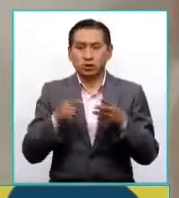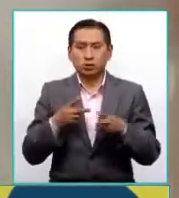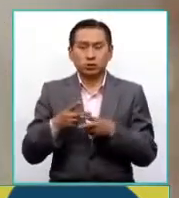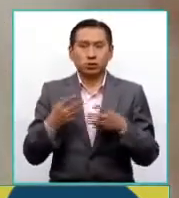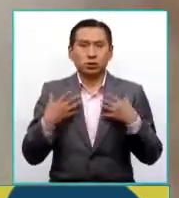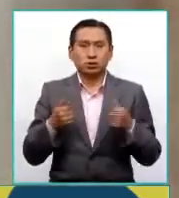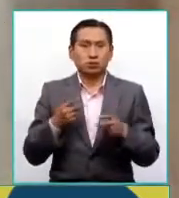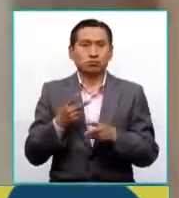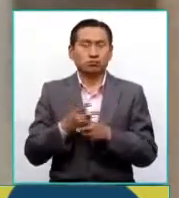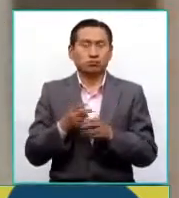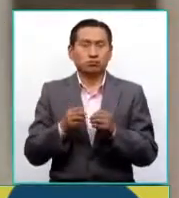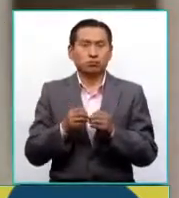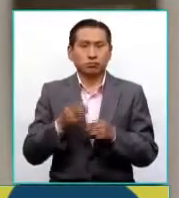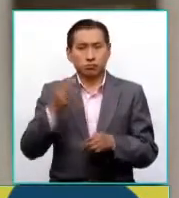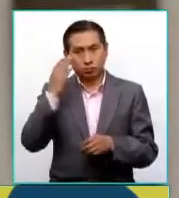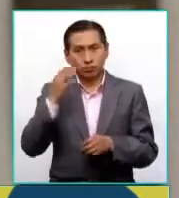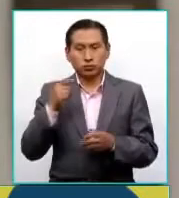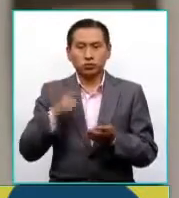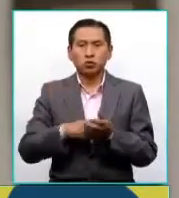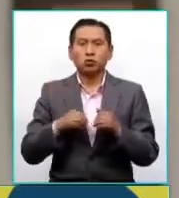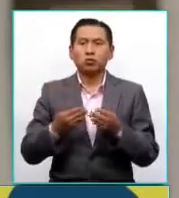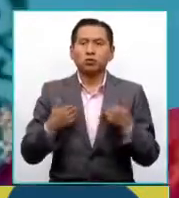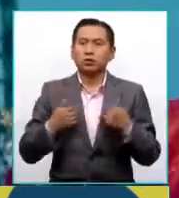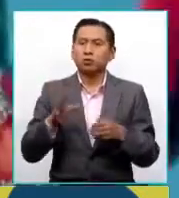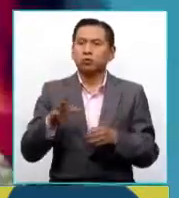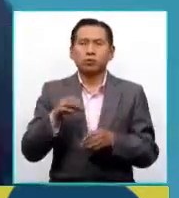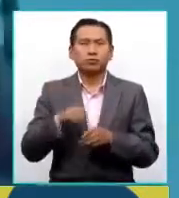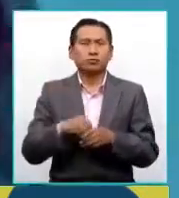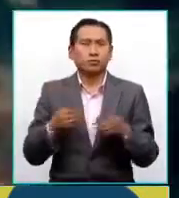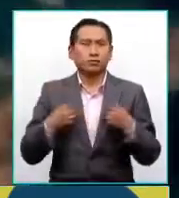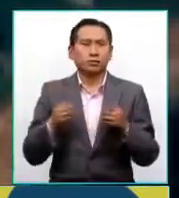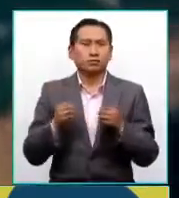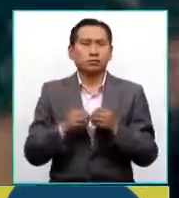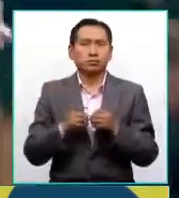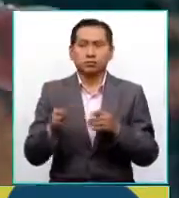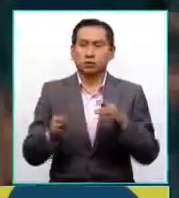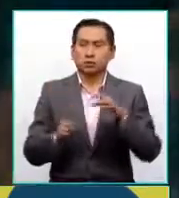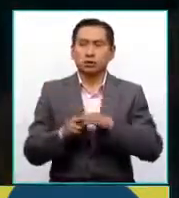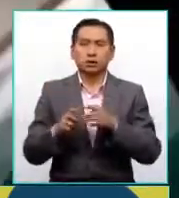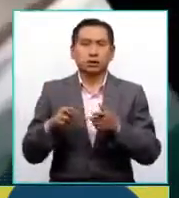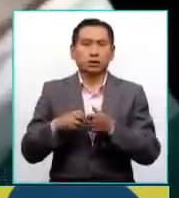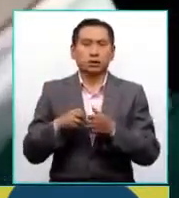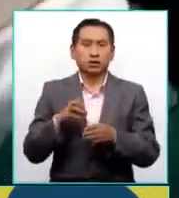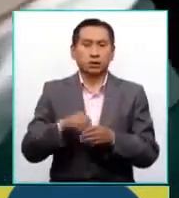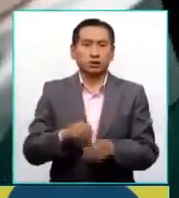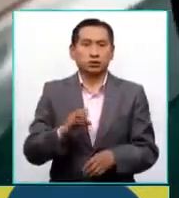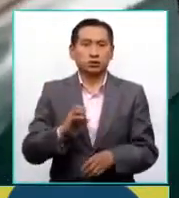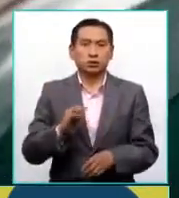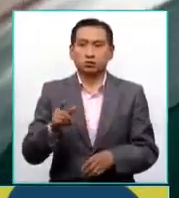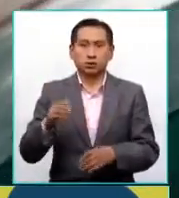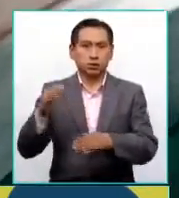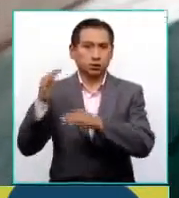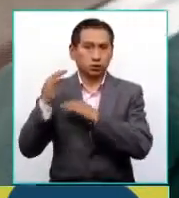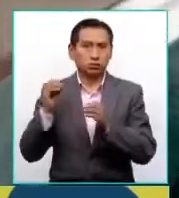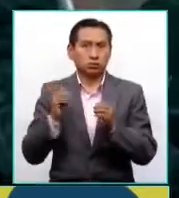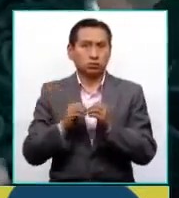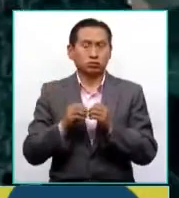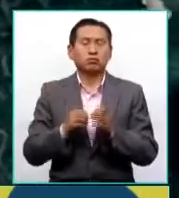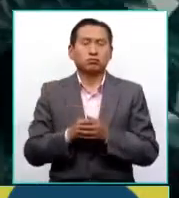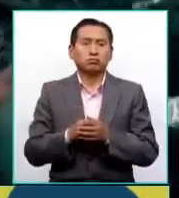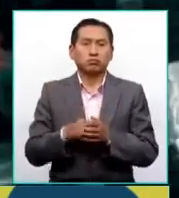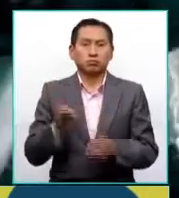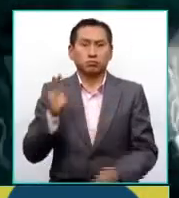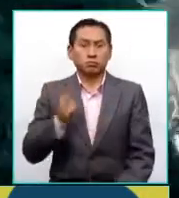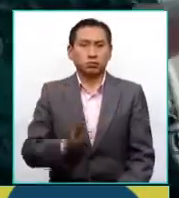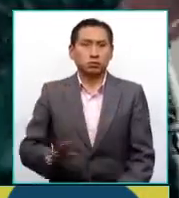bioseguridad necesarias, conociendo además el estado crítico en el que se encuentran los casos, fundamentalmente en Cochabamba, en Santa Cruz de la Sierra, en la zona oriental del